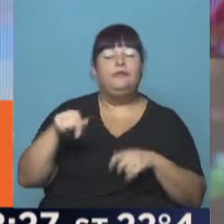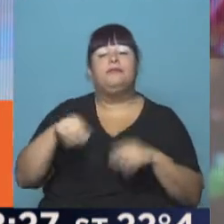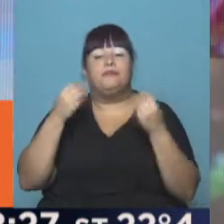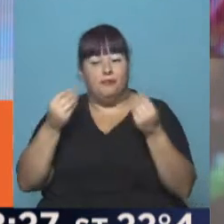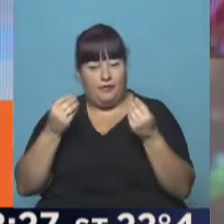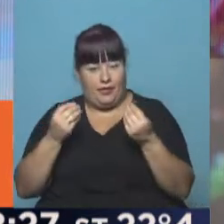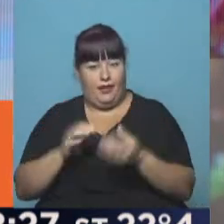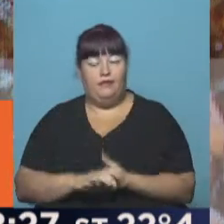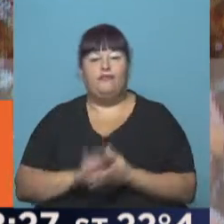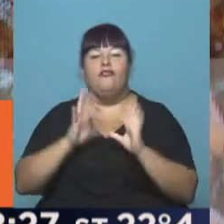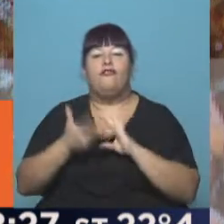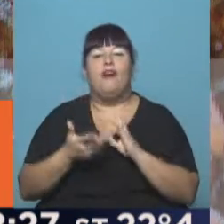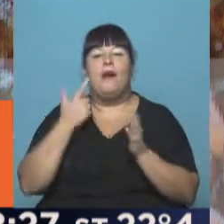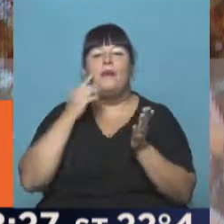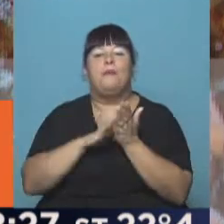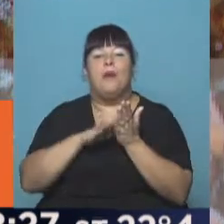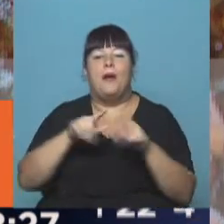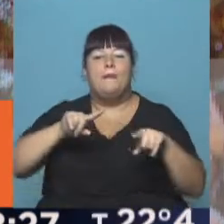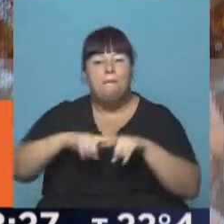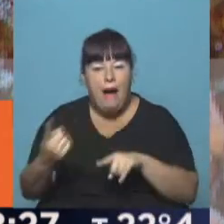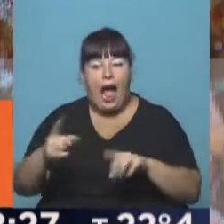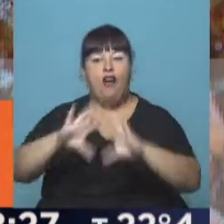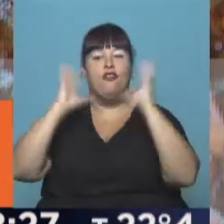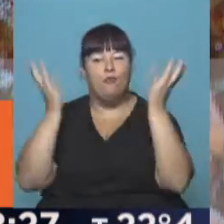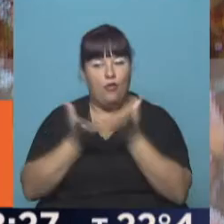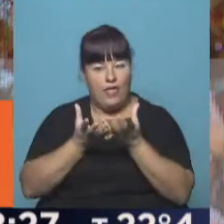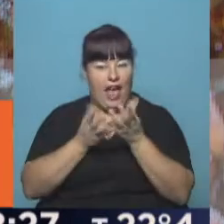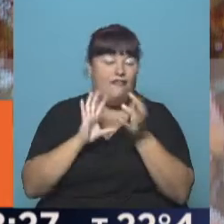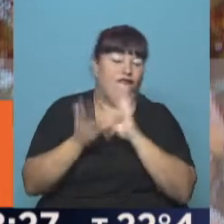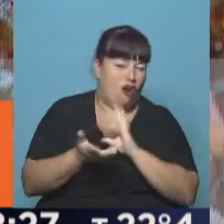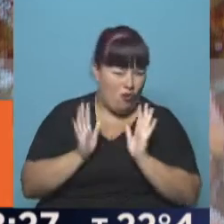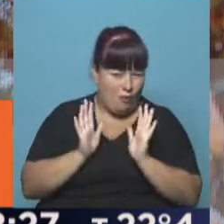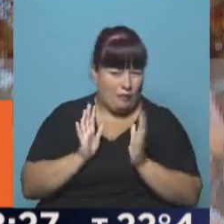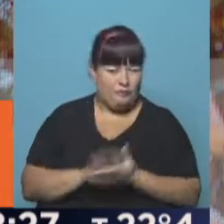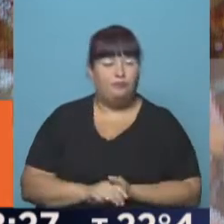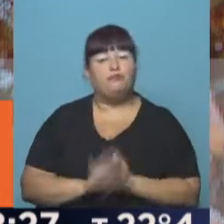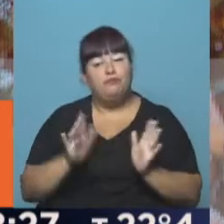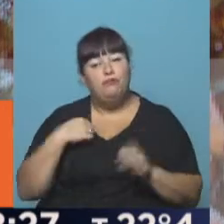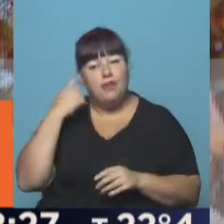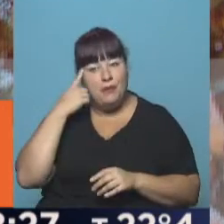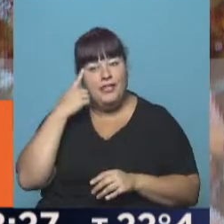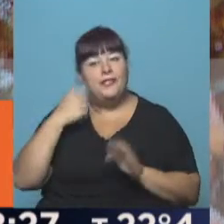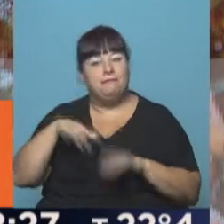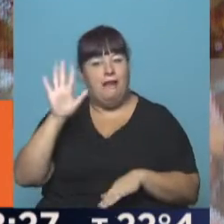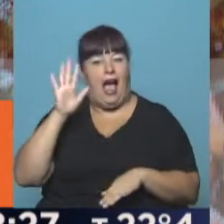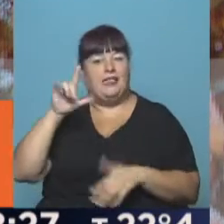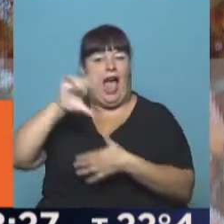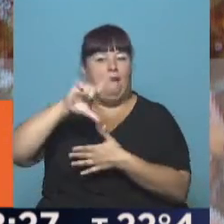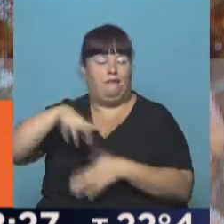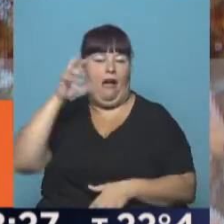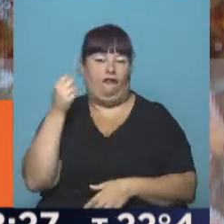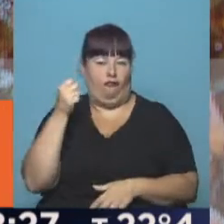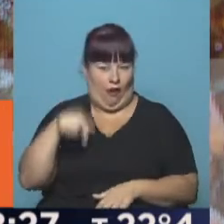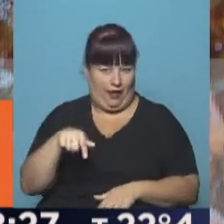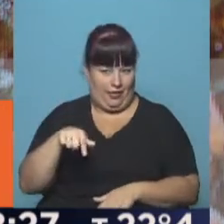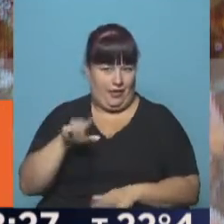es el aspecto práctico de este paro internacional de alguna manera, ¿no? Aunque me parece que va a ser más vibrante en América Latina.